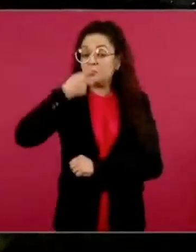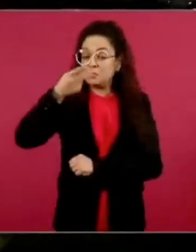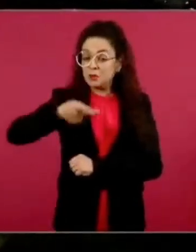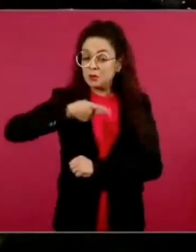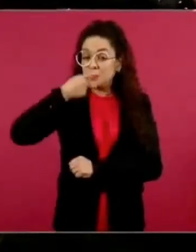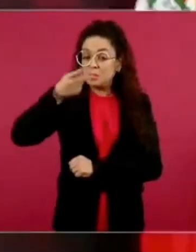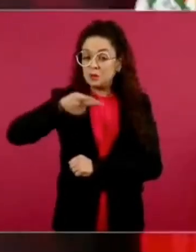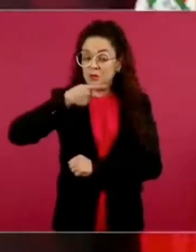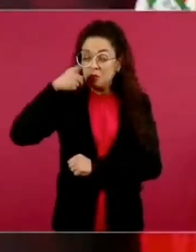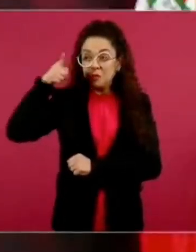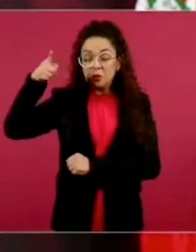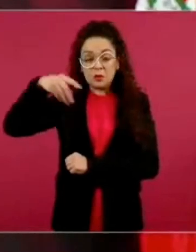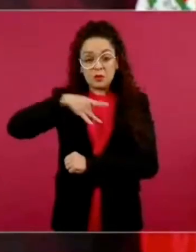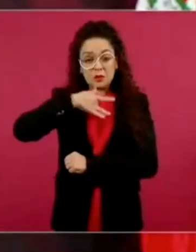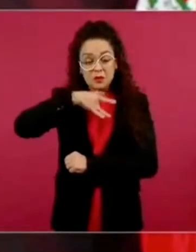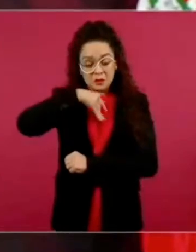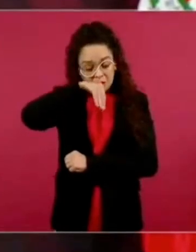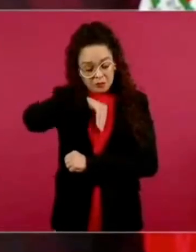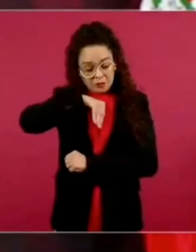de pensamiento